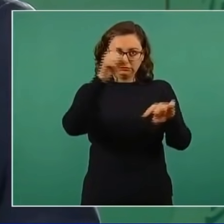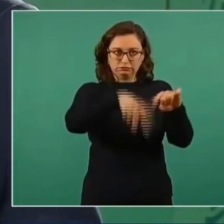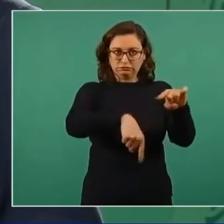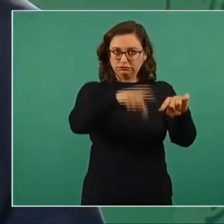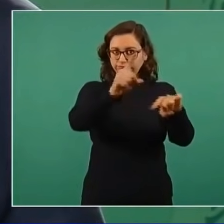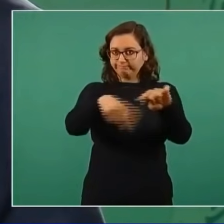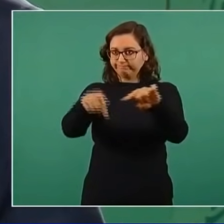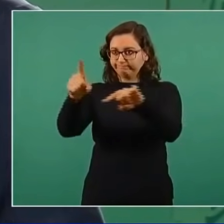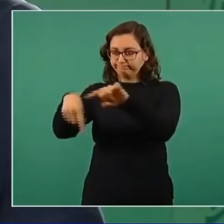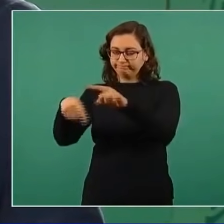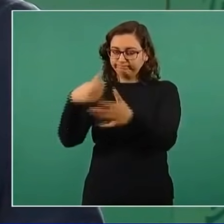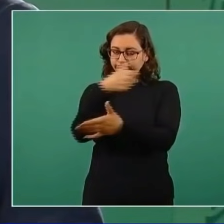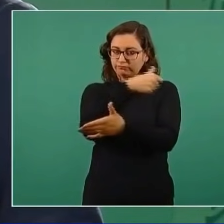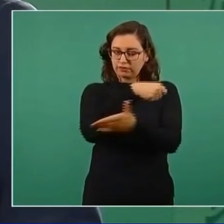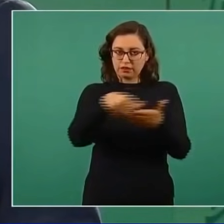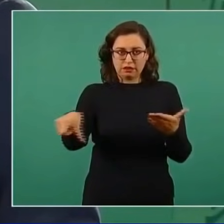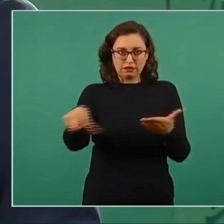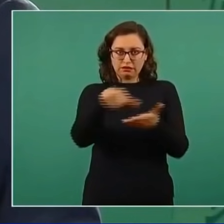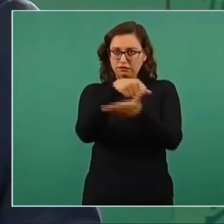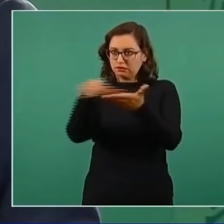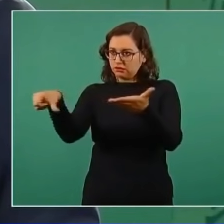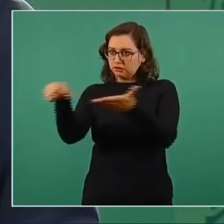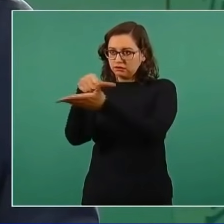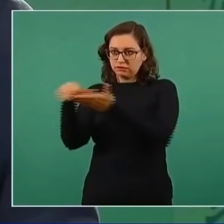que tenían dinero guardado,